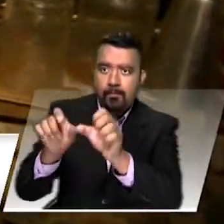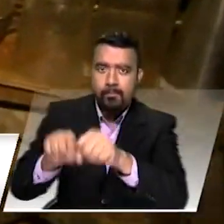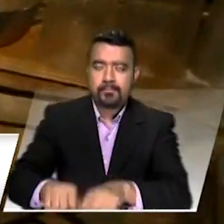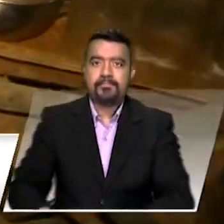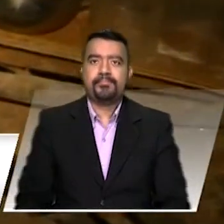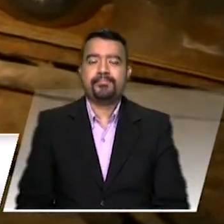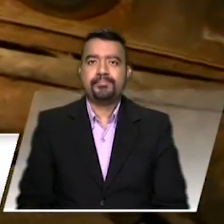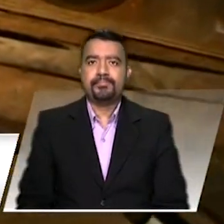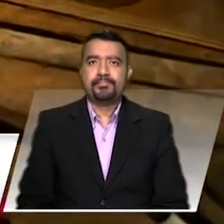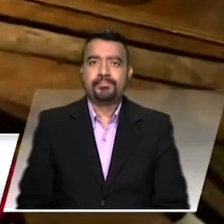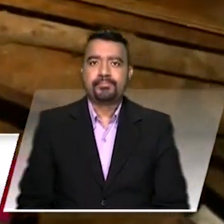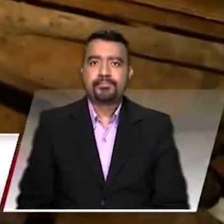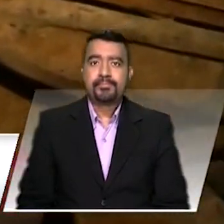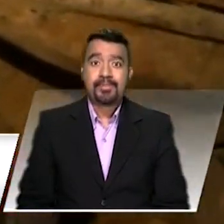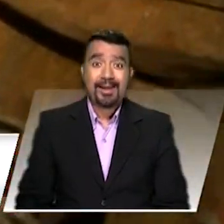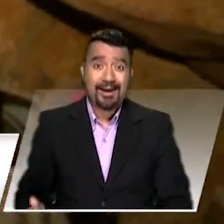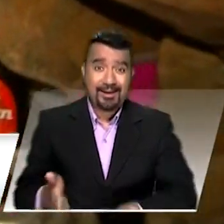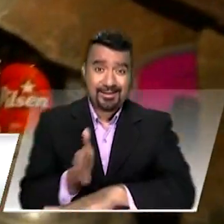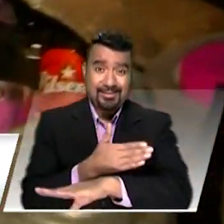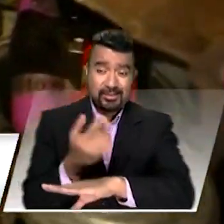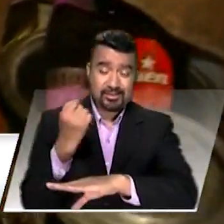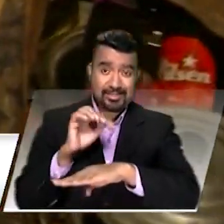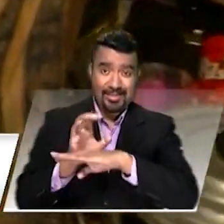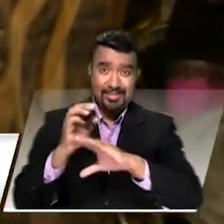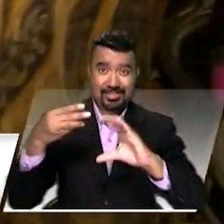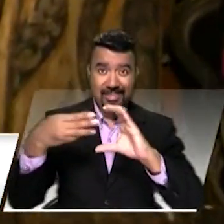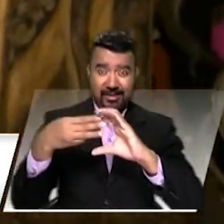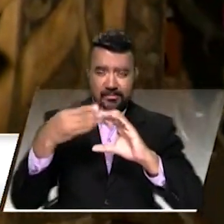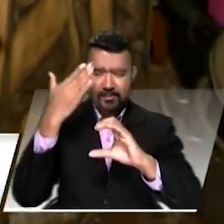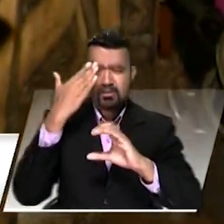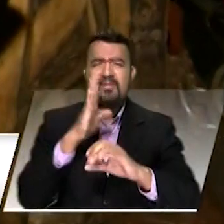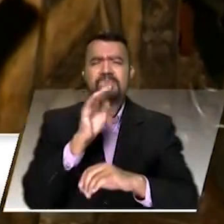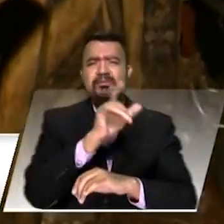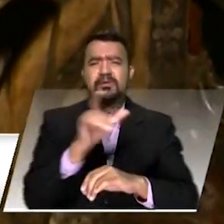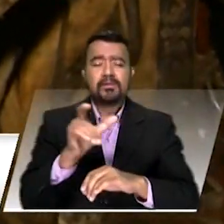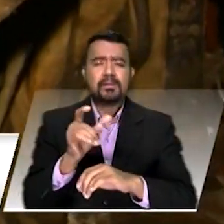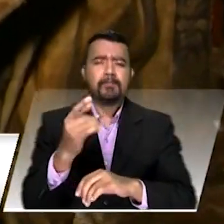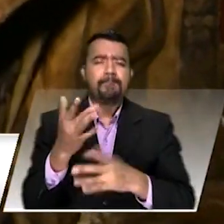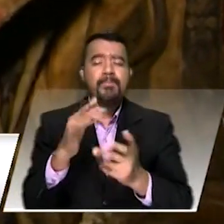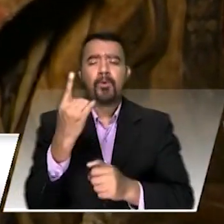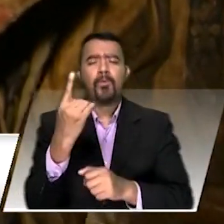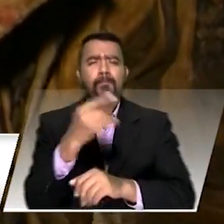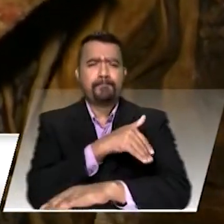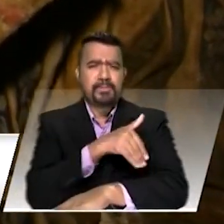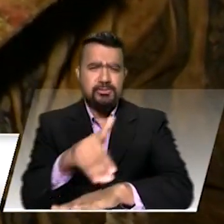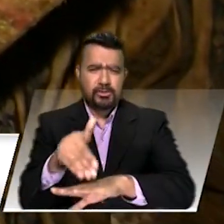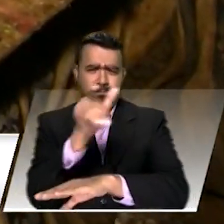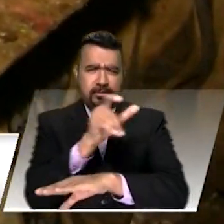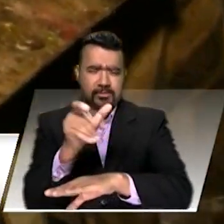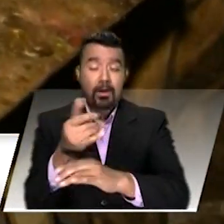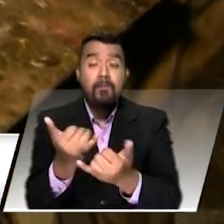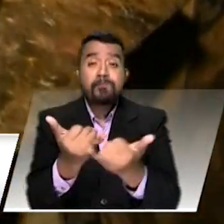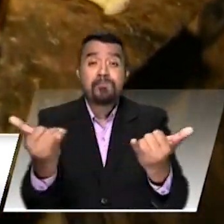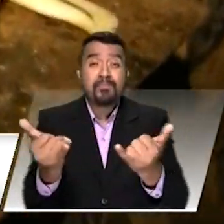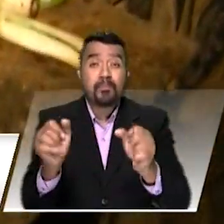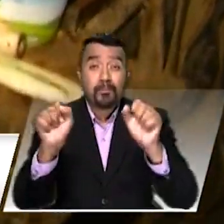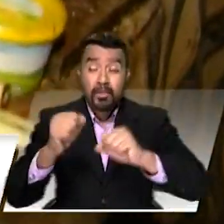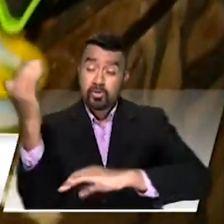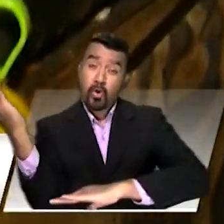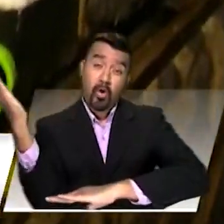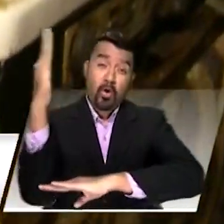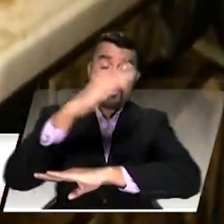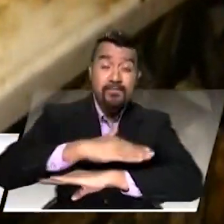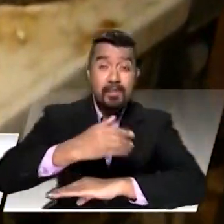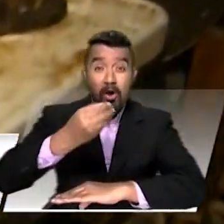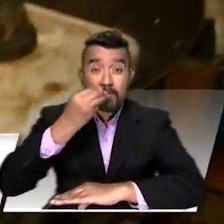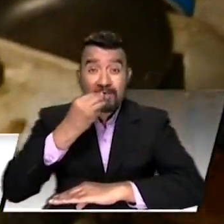más reciente encuesta revelada por el DANE indica que cerca de un millón de personas solo pueden ingerir una comida al día y 23 mil hogares no